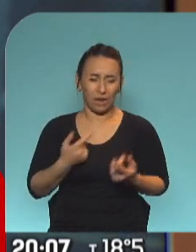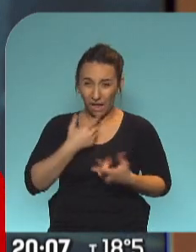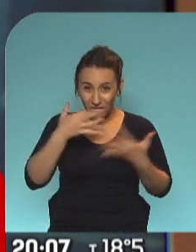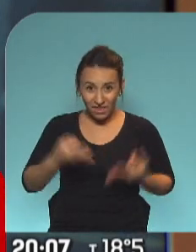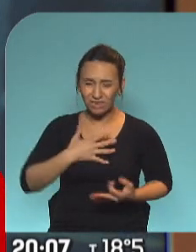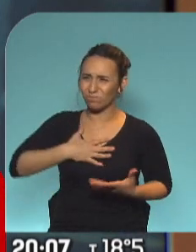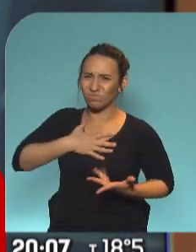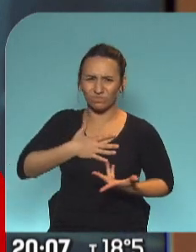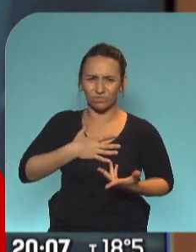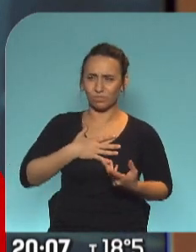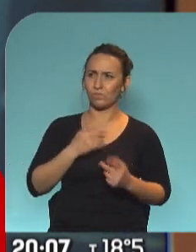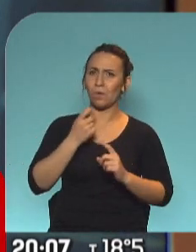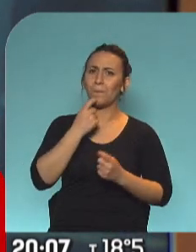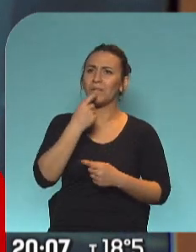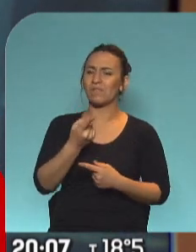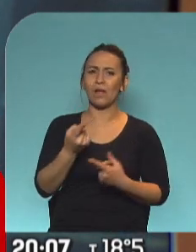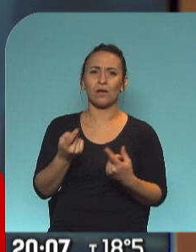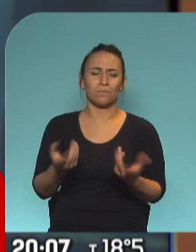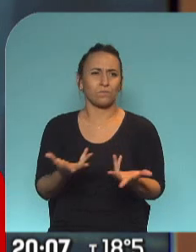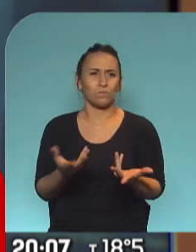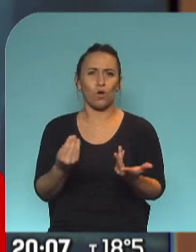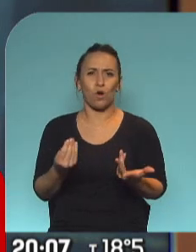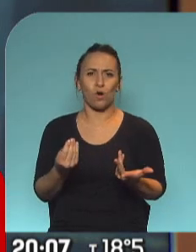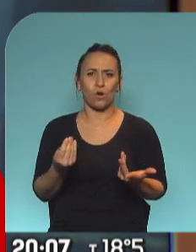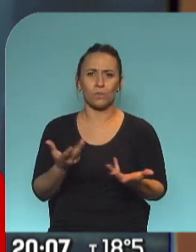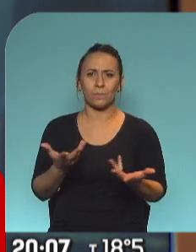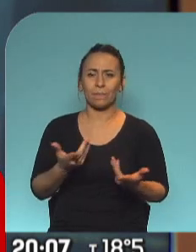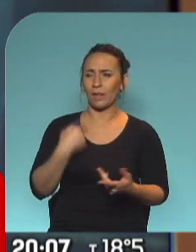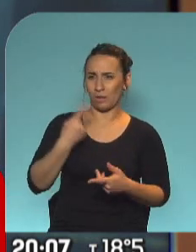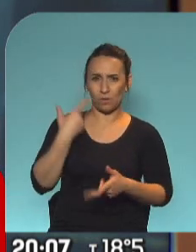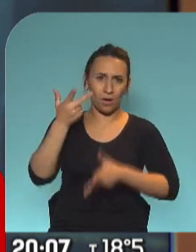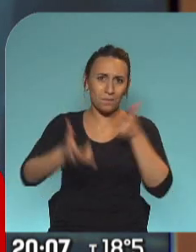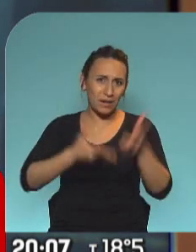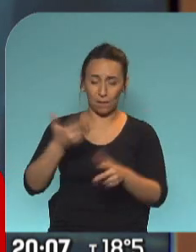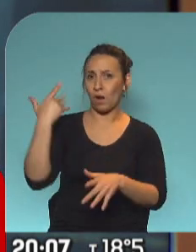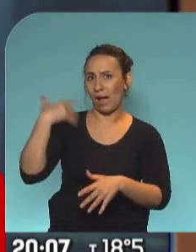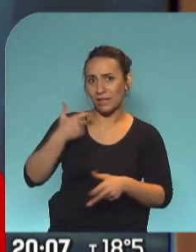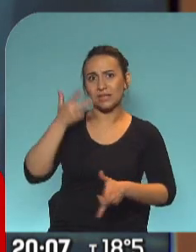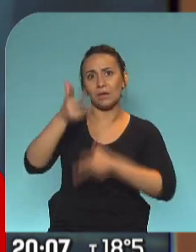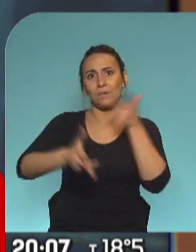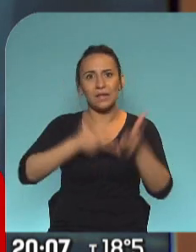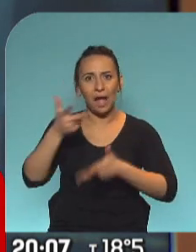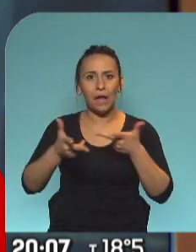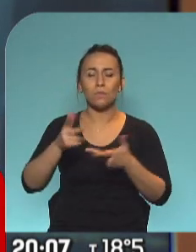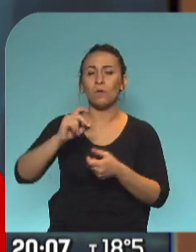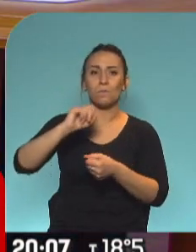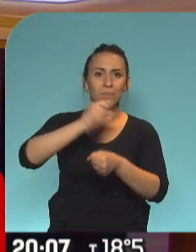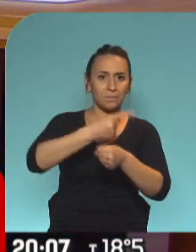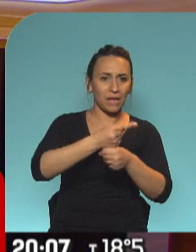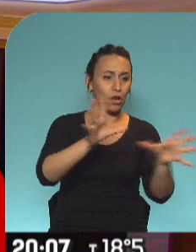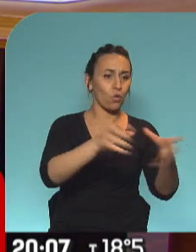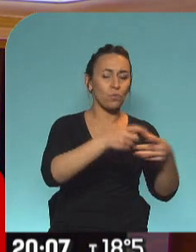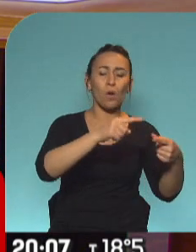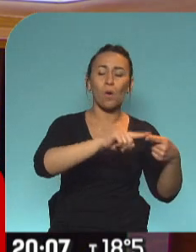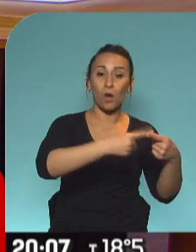resulta absurda. ¿Cómo se puede, hablábamos y caratulábamos o introducíamos con Lucía, primero dirigentes opositores,